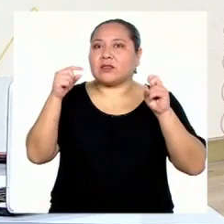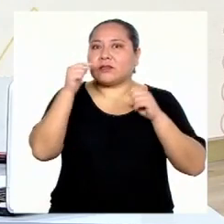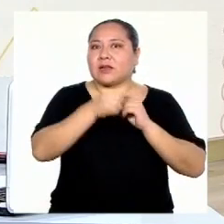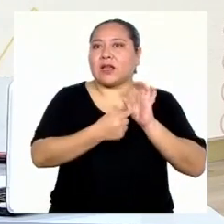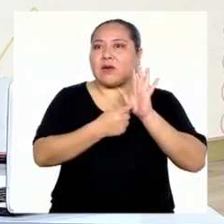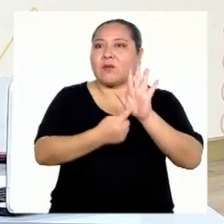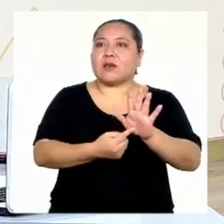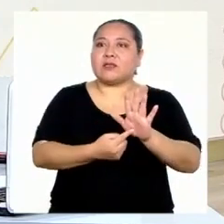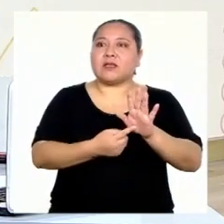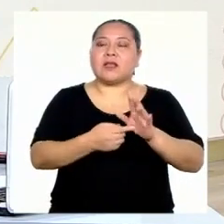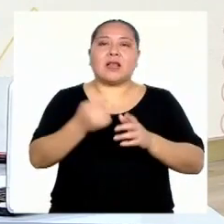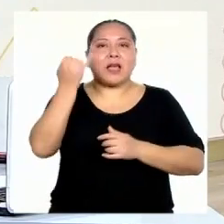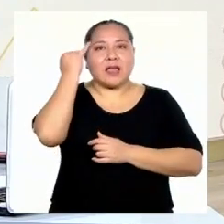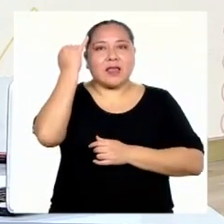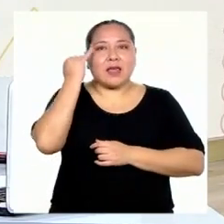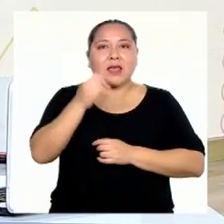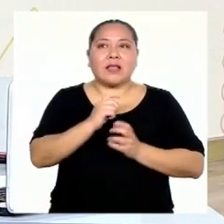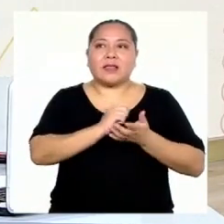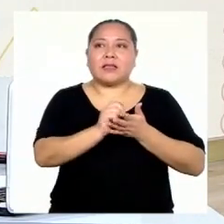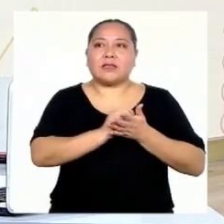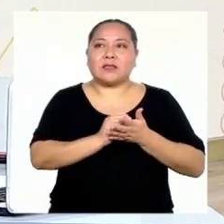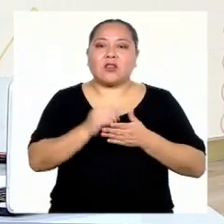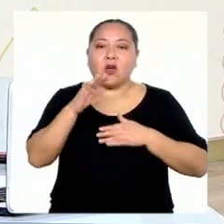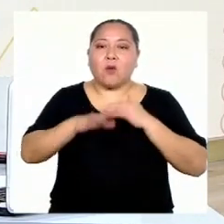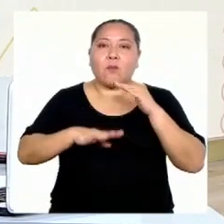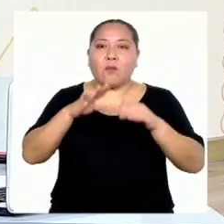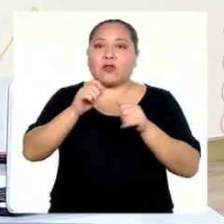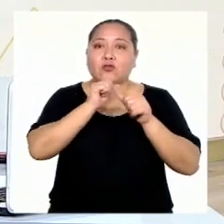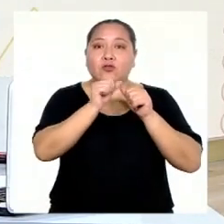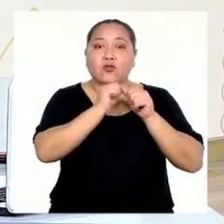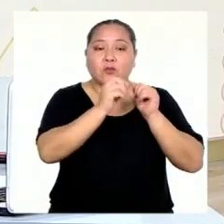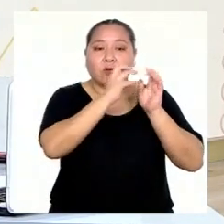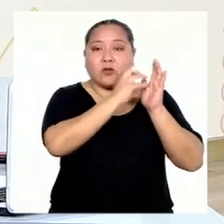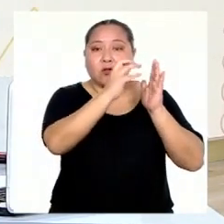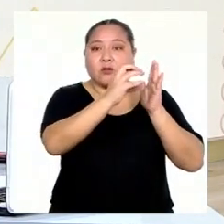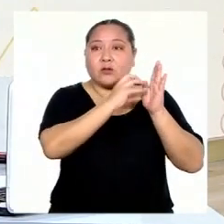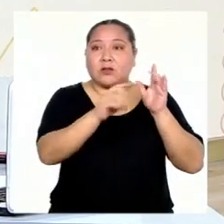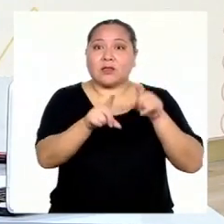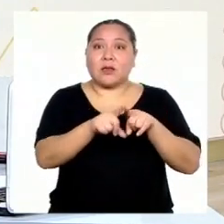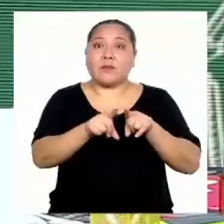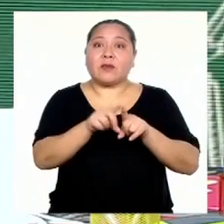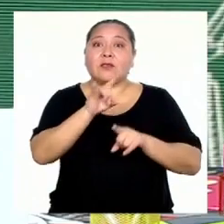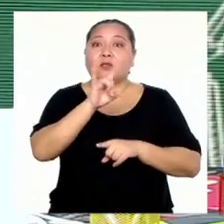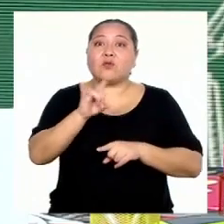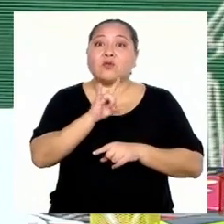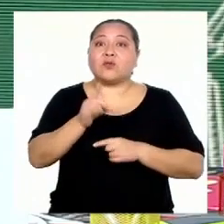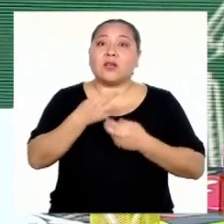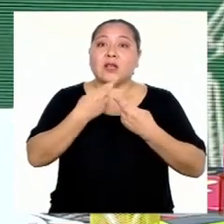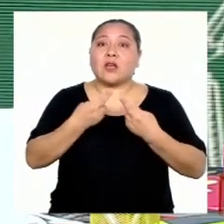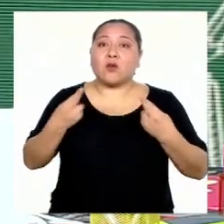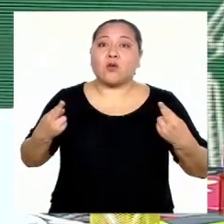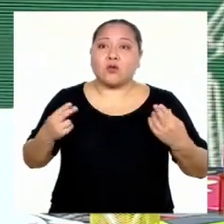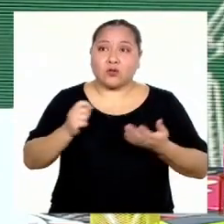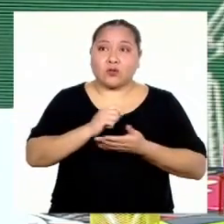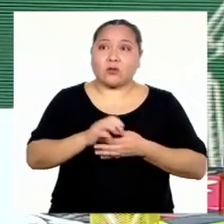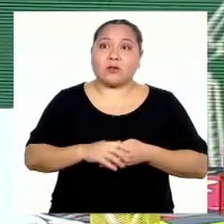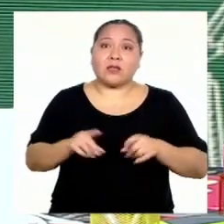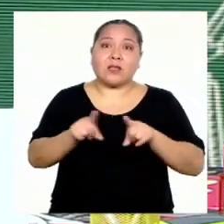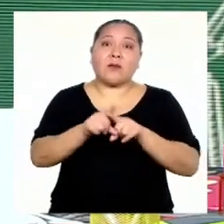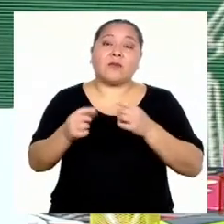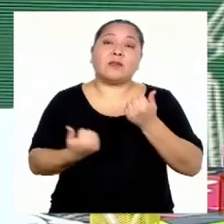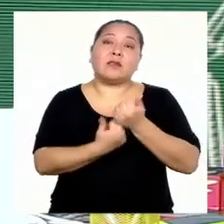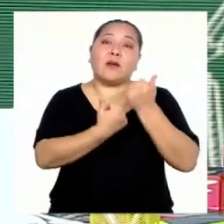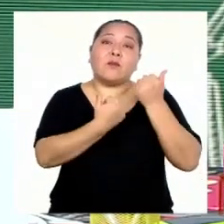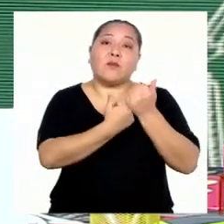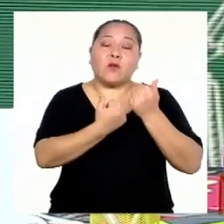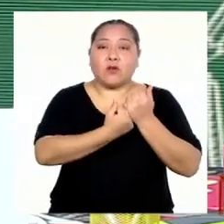texto. Los pasos están enumerados y también se usan recursos gráficos para diferenciarlos. Además, se apoya en imágenes